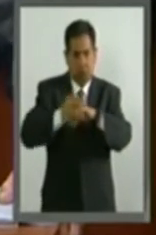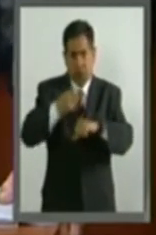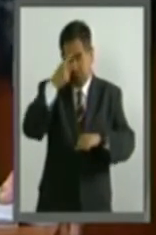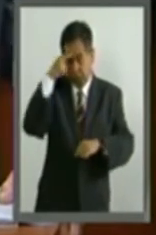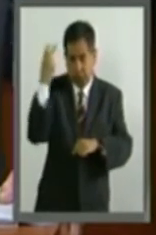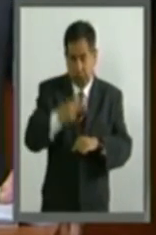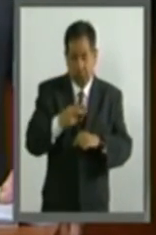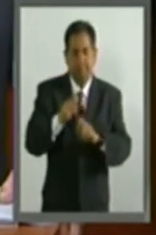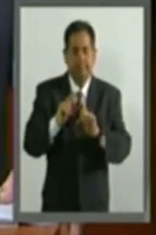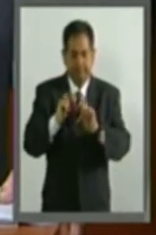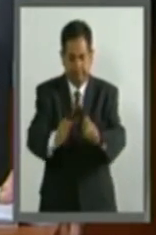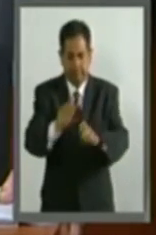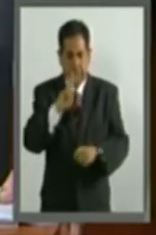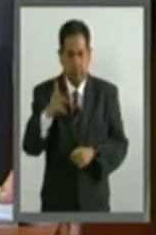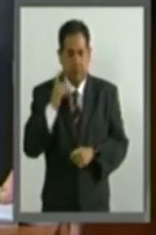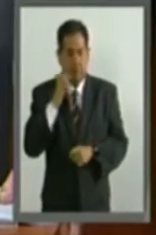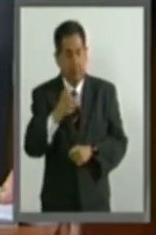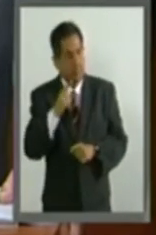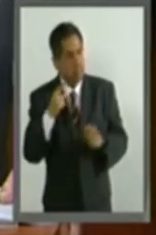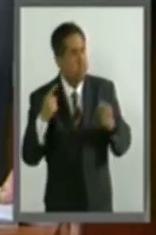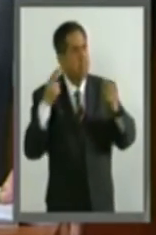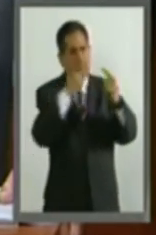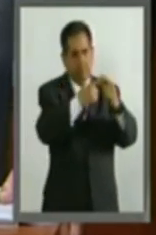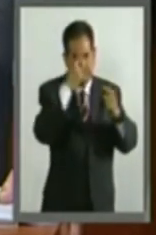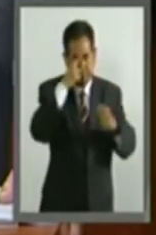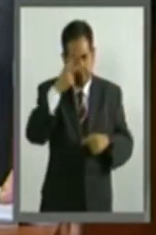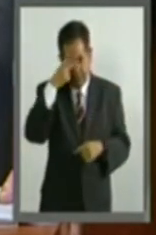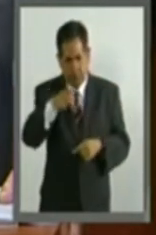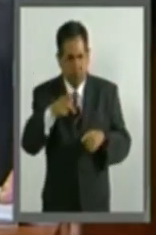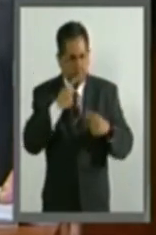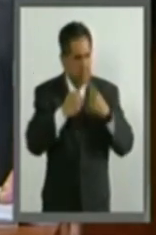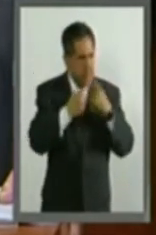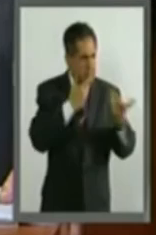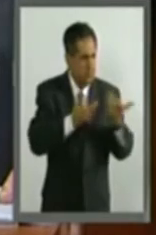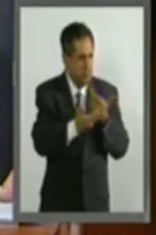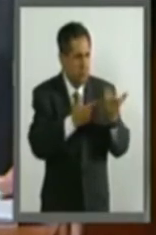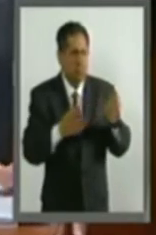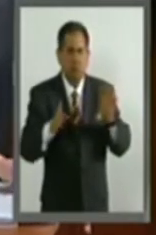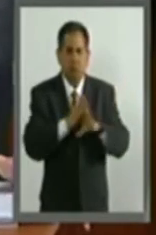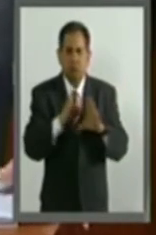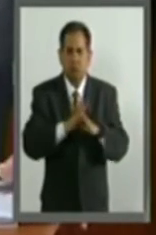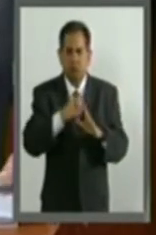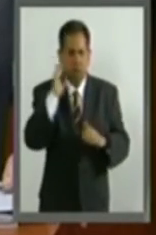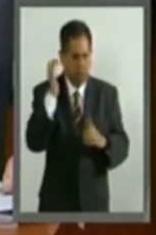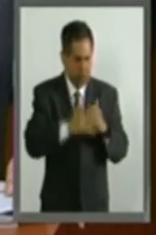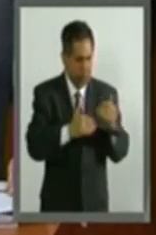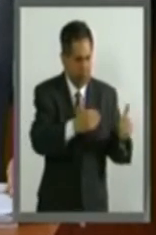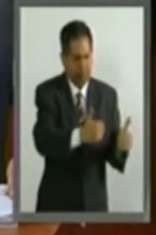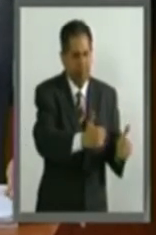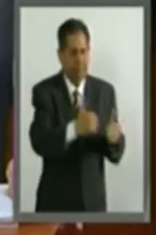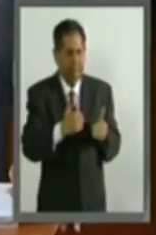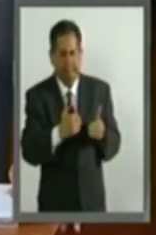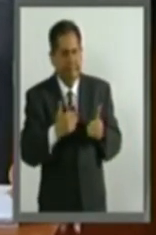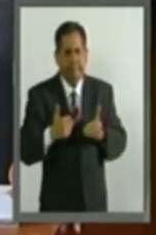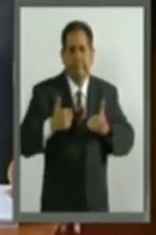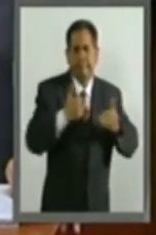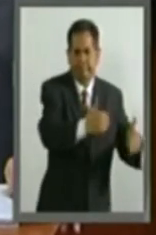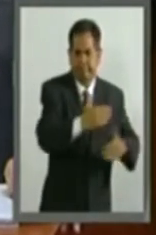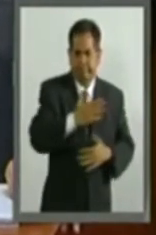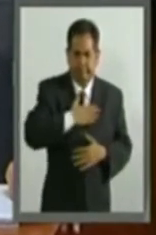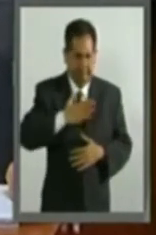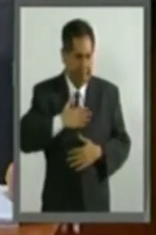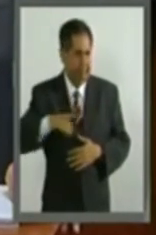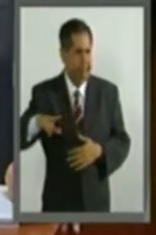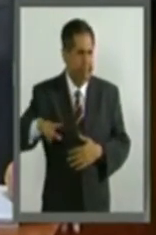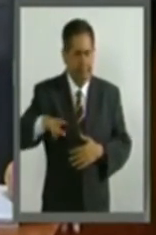en Washington, para que en nombre de Estados Unidos mexicanos puedan negociar y concluir con el plenipotenciario debidamente autorizado por el